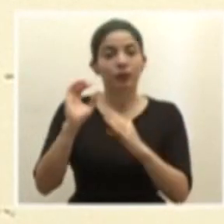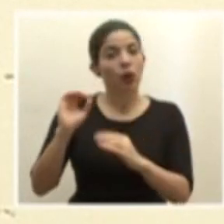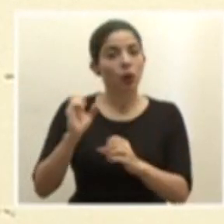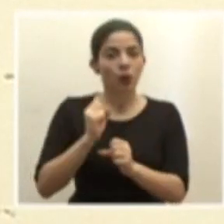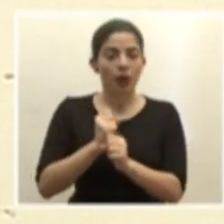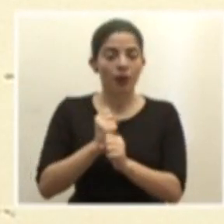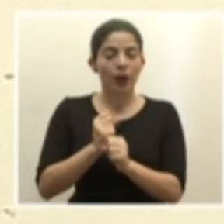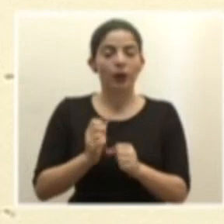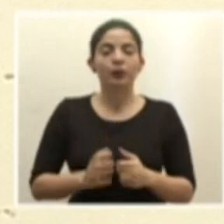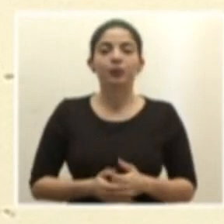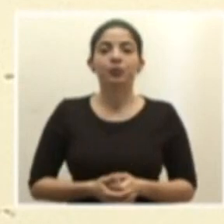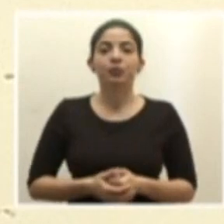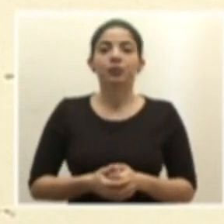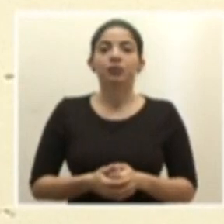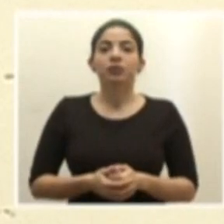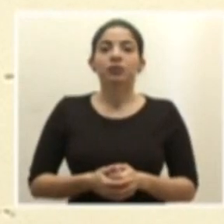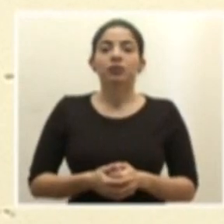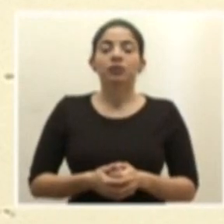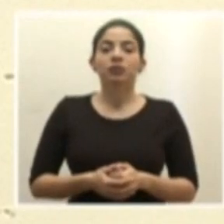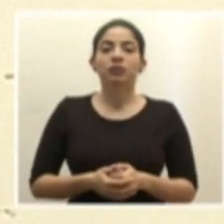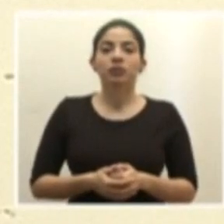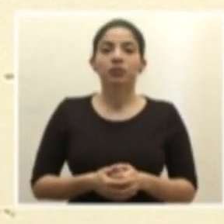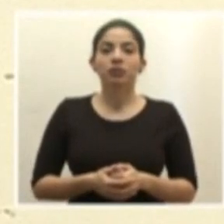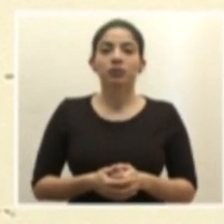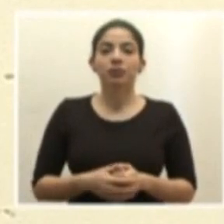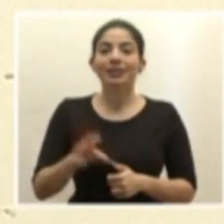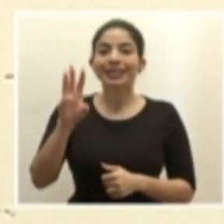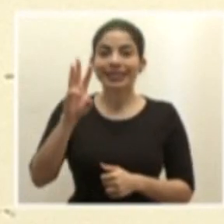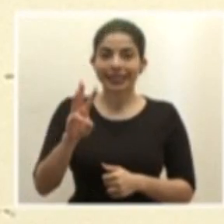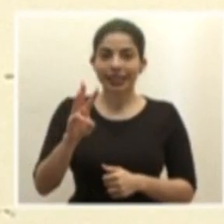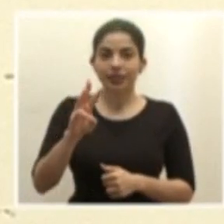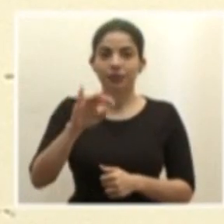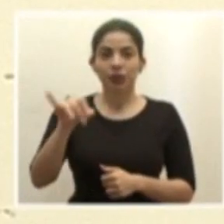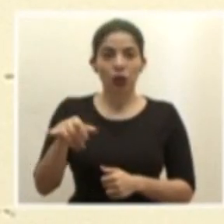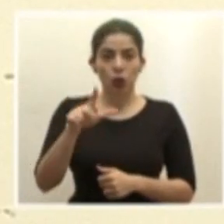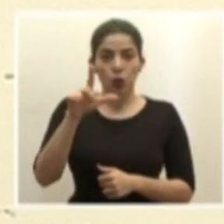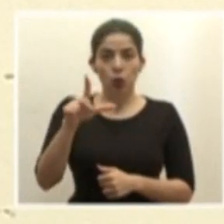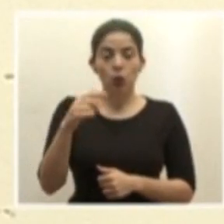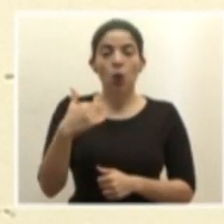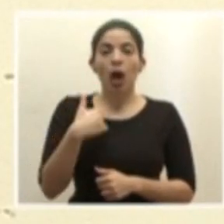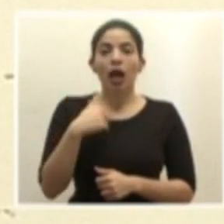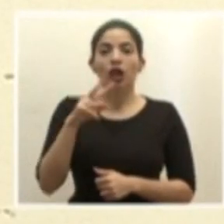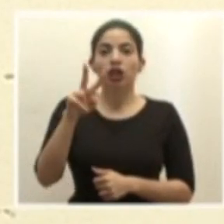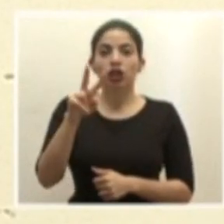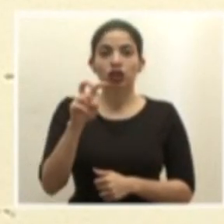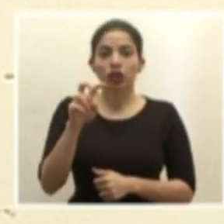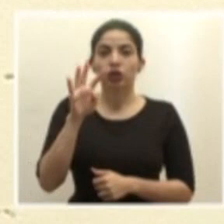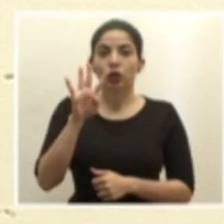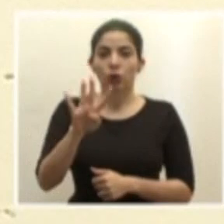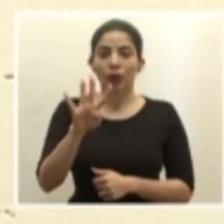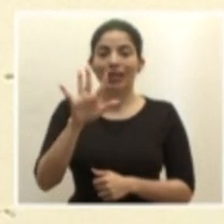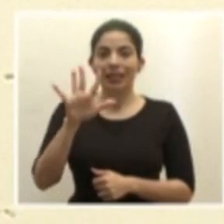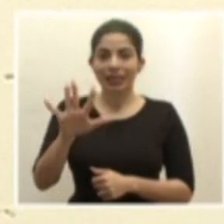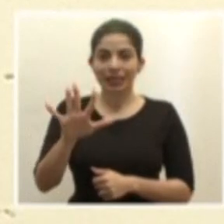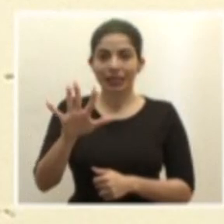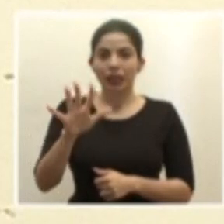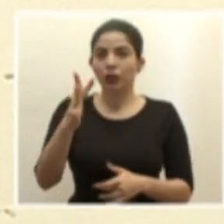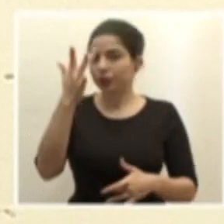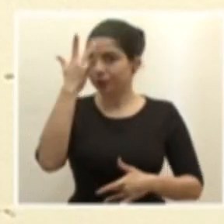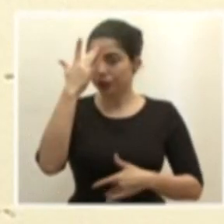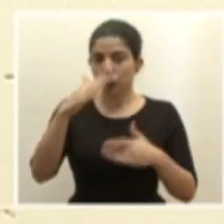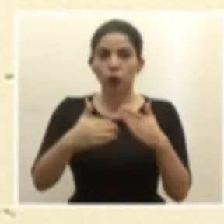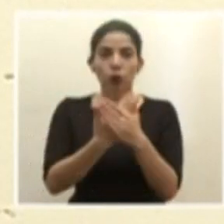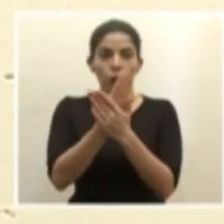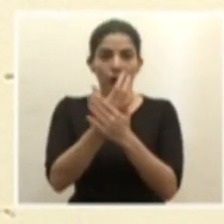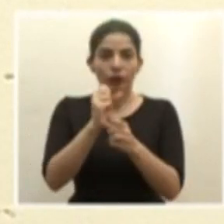trabajo. Al ser 6 de julio, se registran 245 casos nuevos